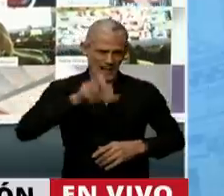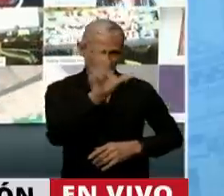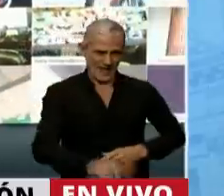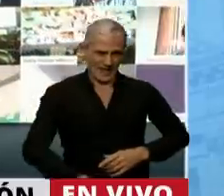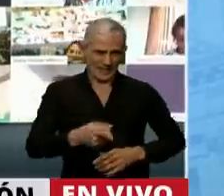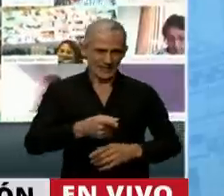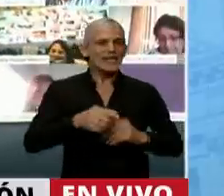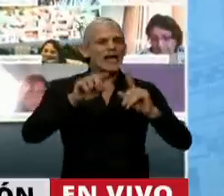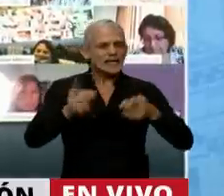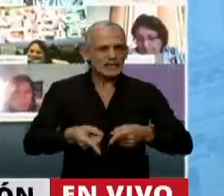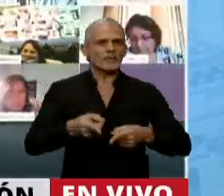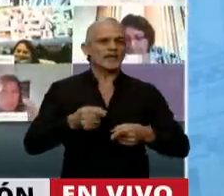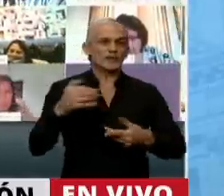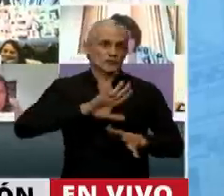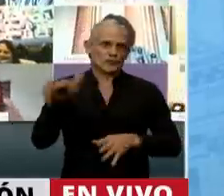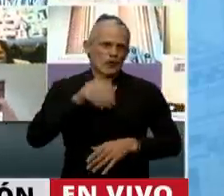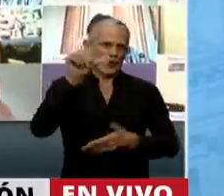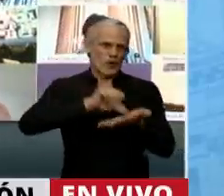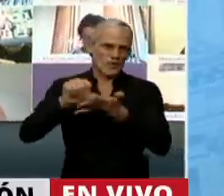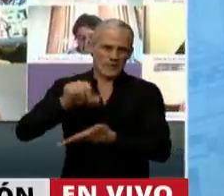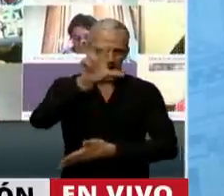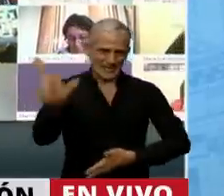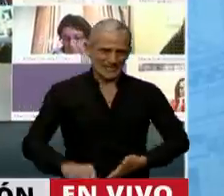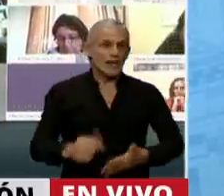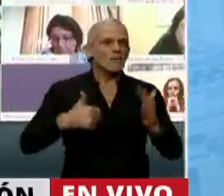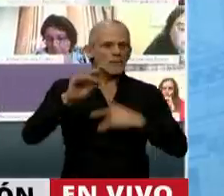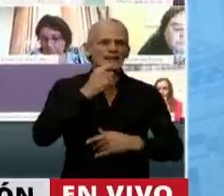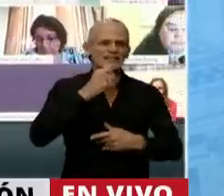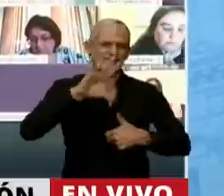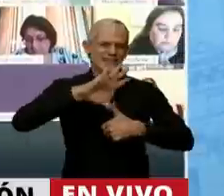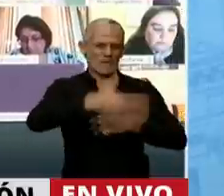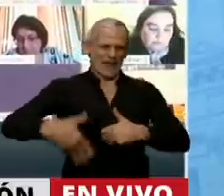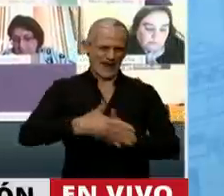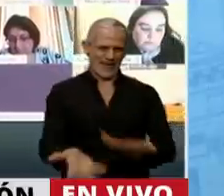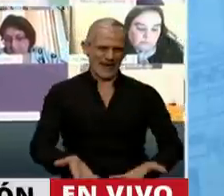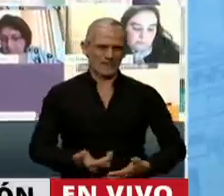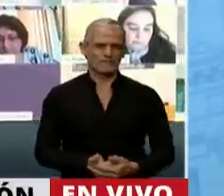nacional y en todos los países, y sobre todo si son países latinoamericanos.